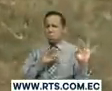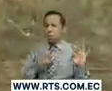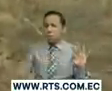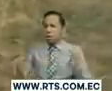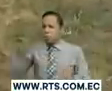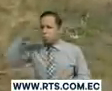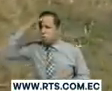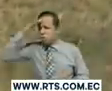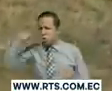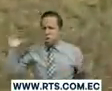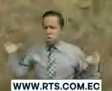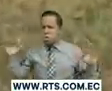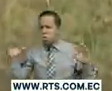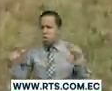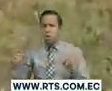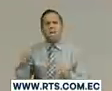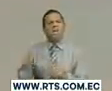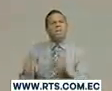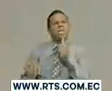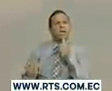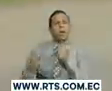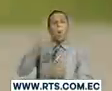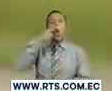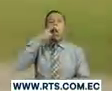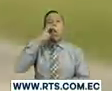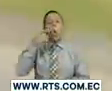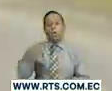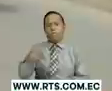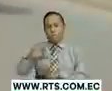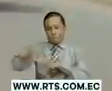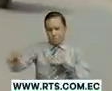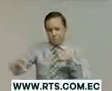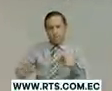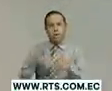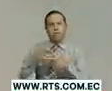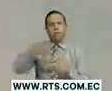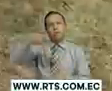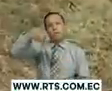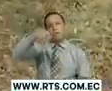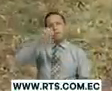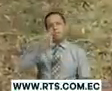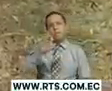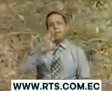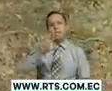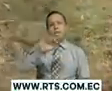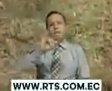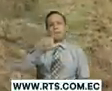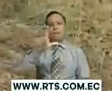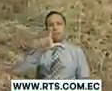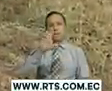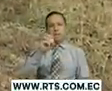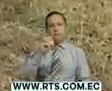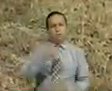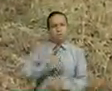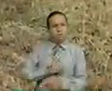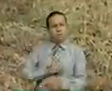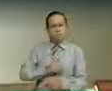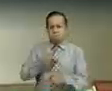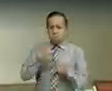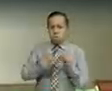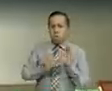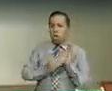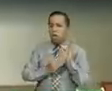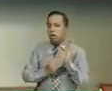el cuerpo de un hombre en el sector de la cantera, Petrillo. Según una testigo, al principio los moradores